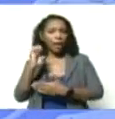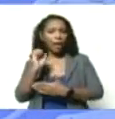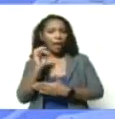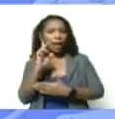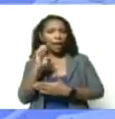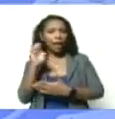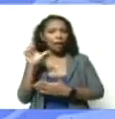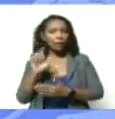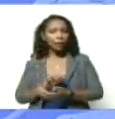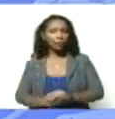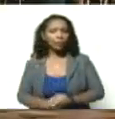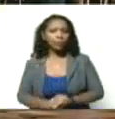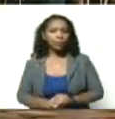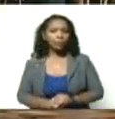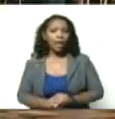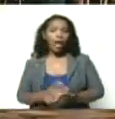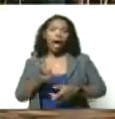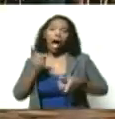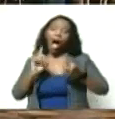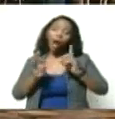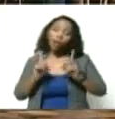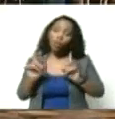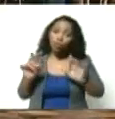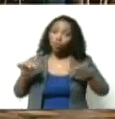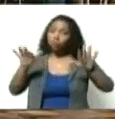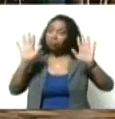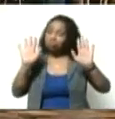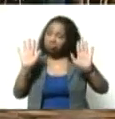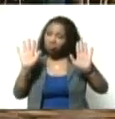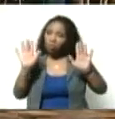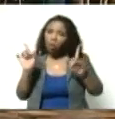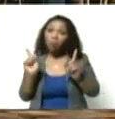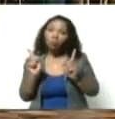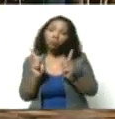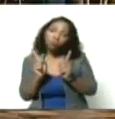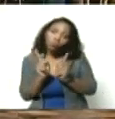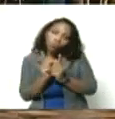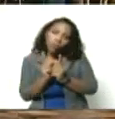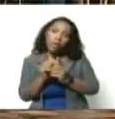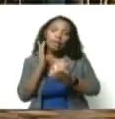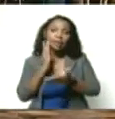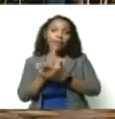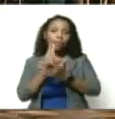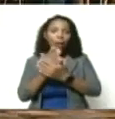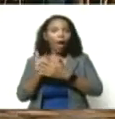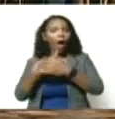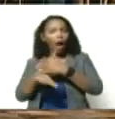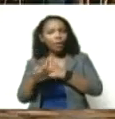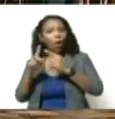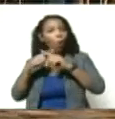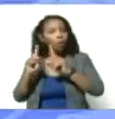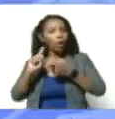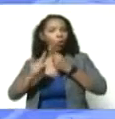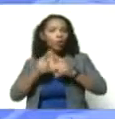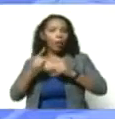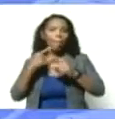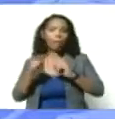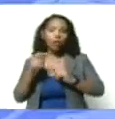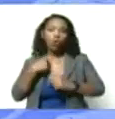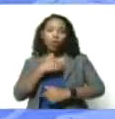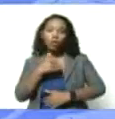de darle. Tal vez algunos, una minoría, que siempre andan en otras cosas, pero quiero que